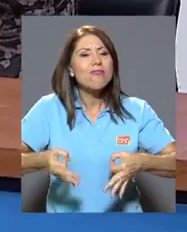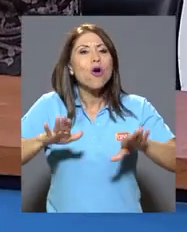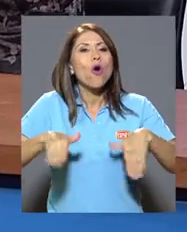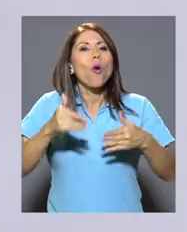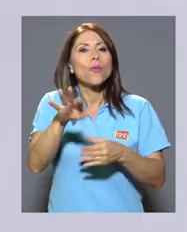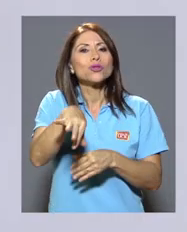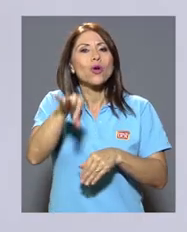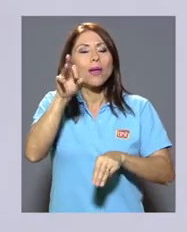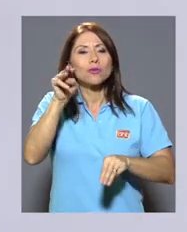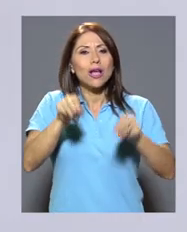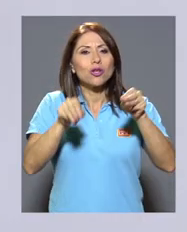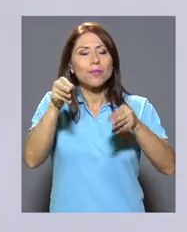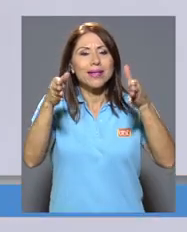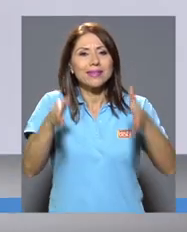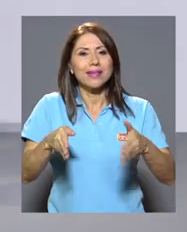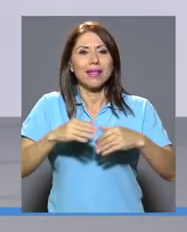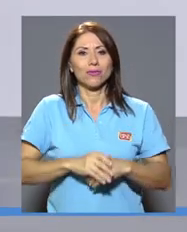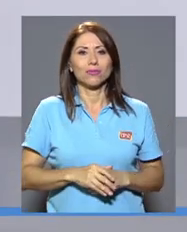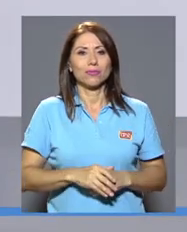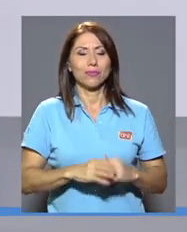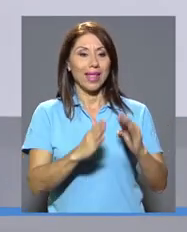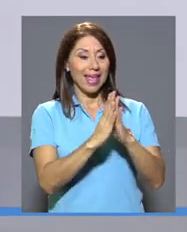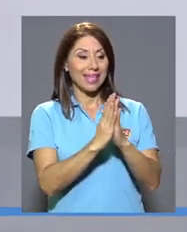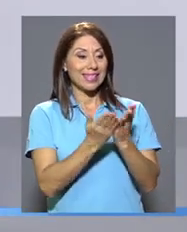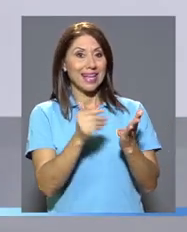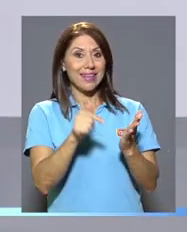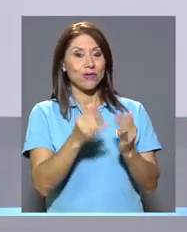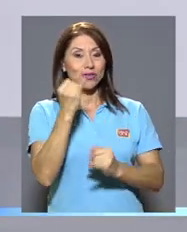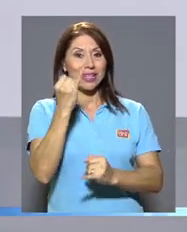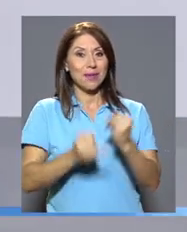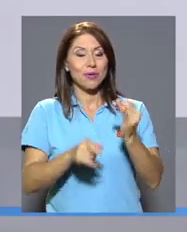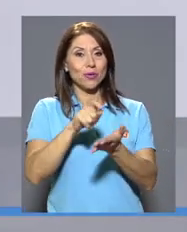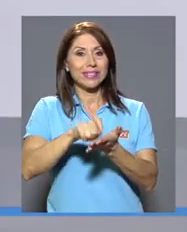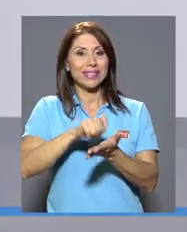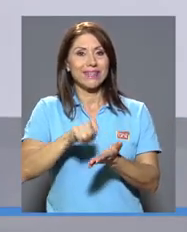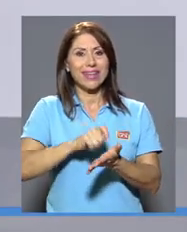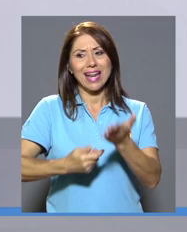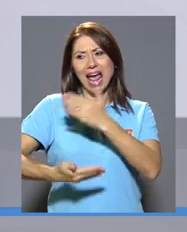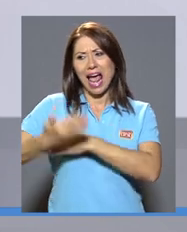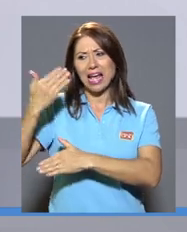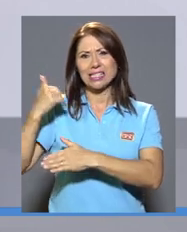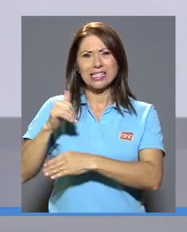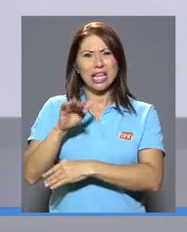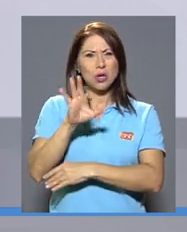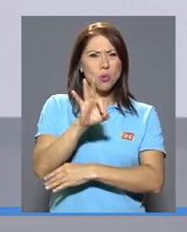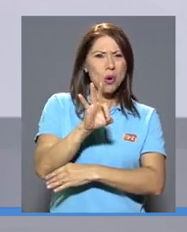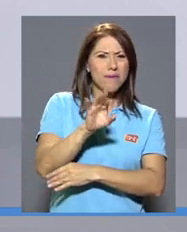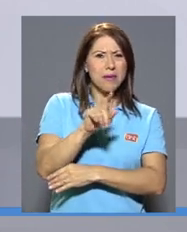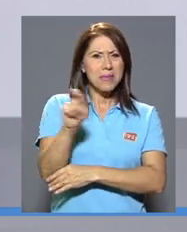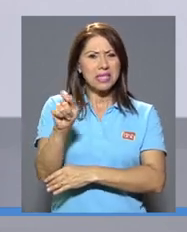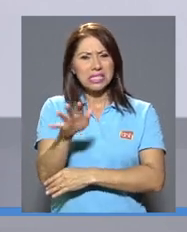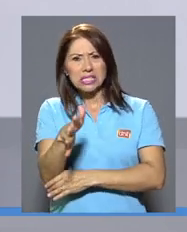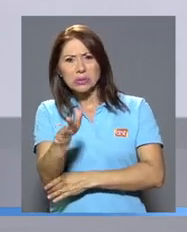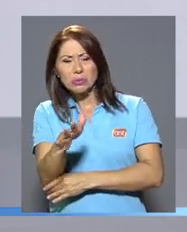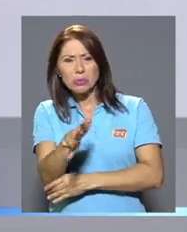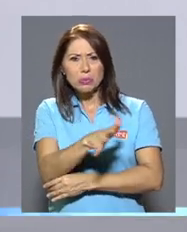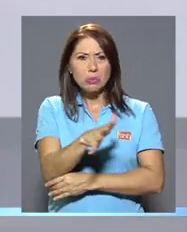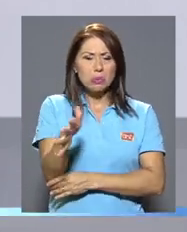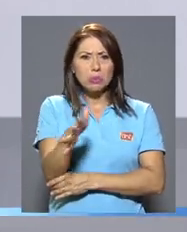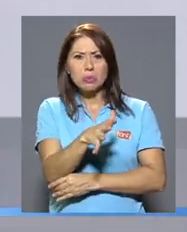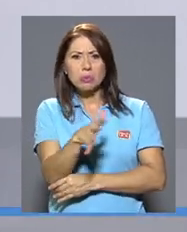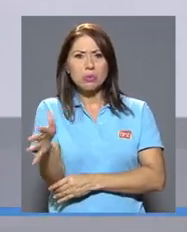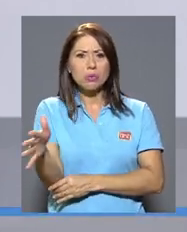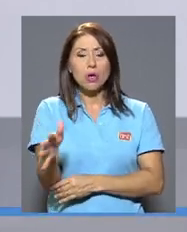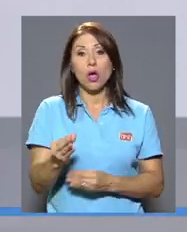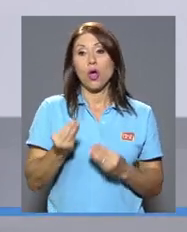magistrados el libro se escribió o se terminó de escribir hace 910 meses hay mucho de lo que ha ocurrido recientemente